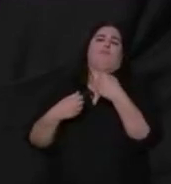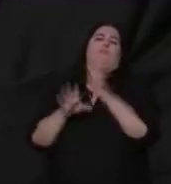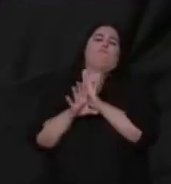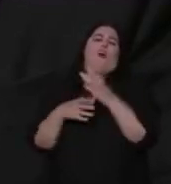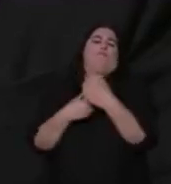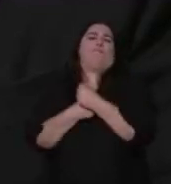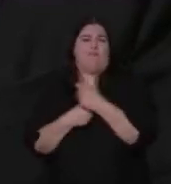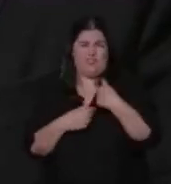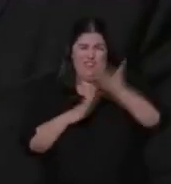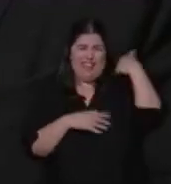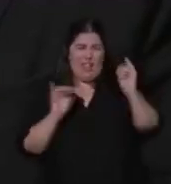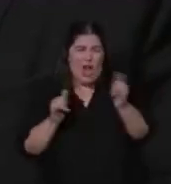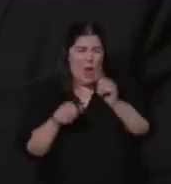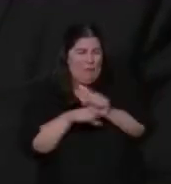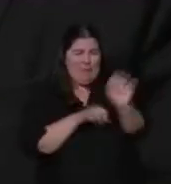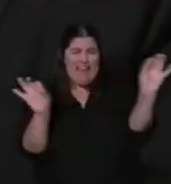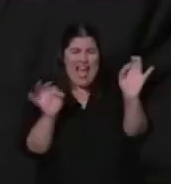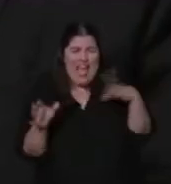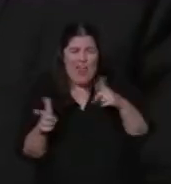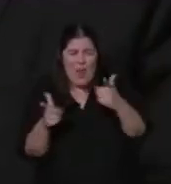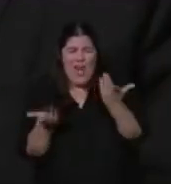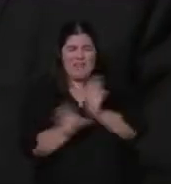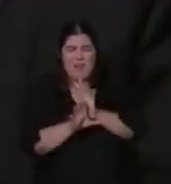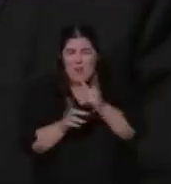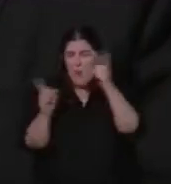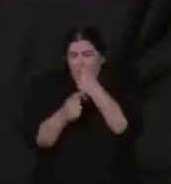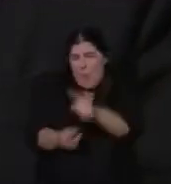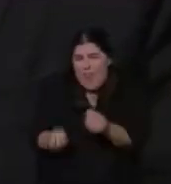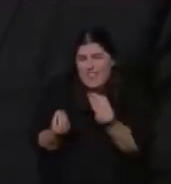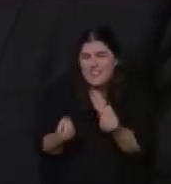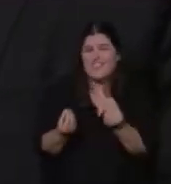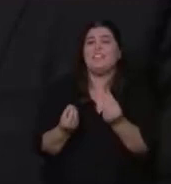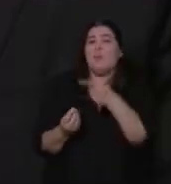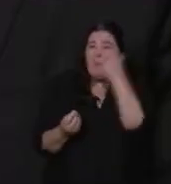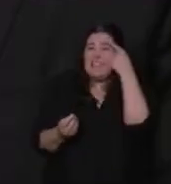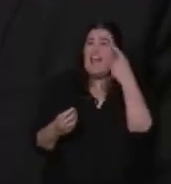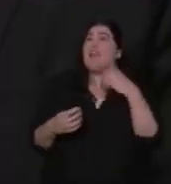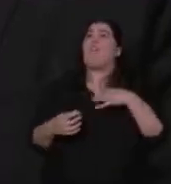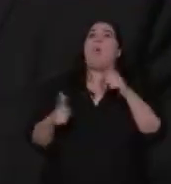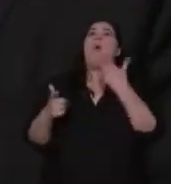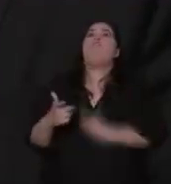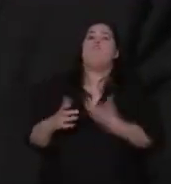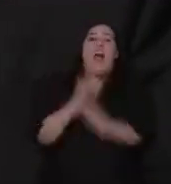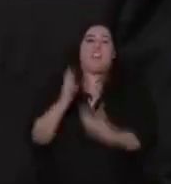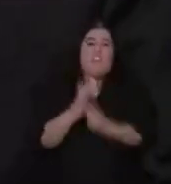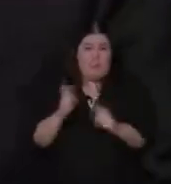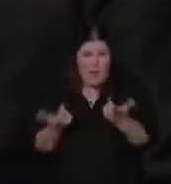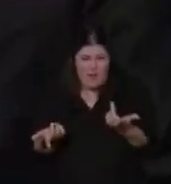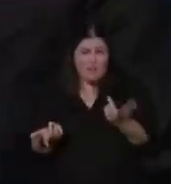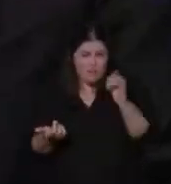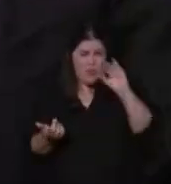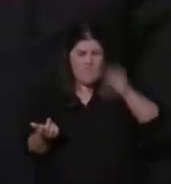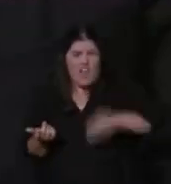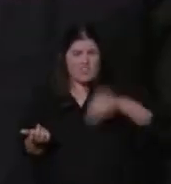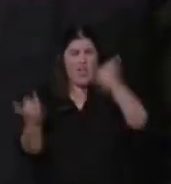que ni siquiera estaba graduado. O sea, ¿cuál es el problema? ¿O acaso vos te crees que, digamos, la vida no tiene fracasos? Uno tiene fracasos, se pone de pie y